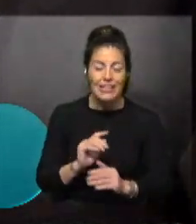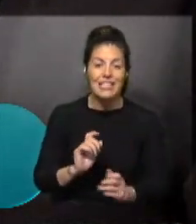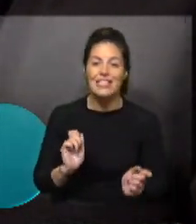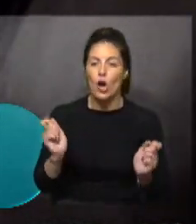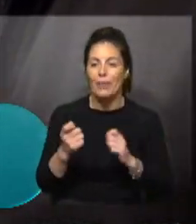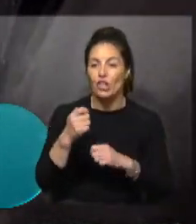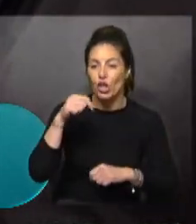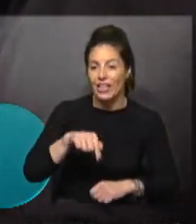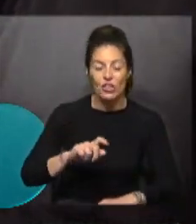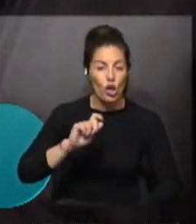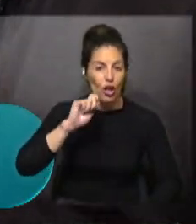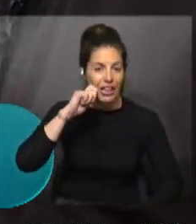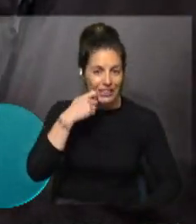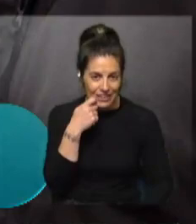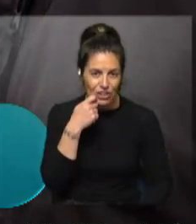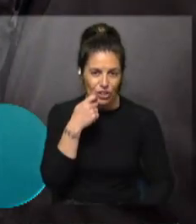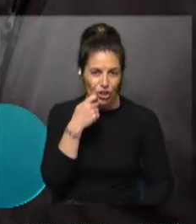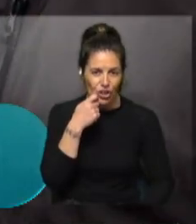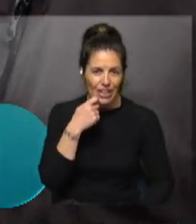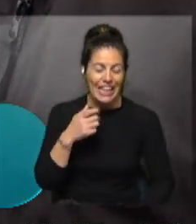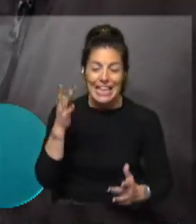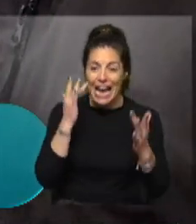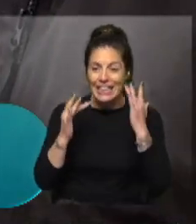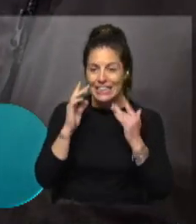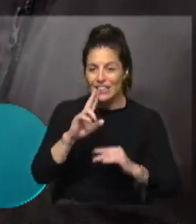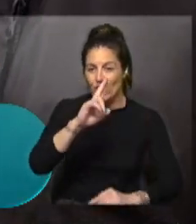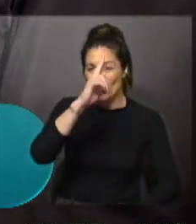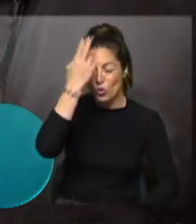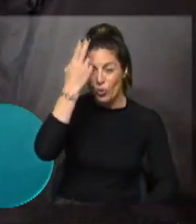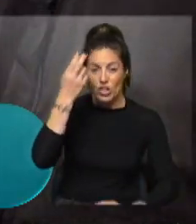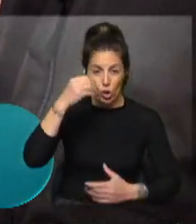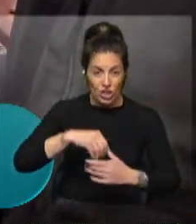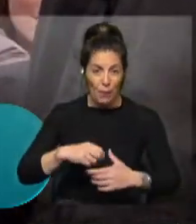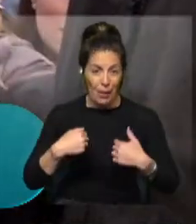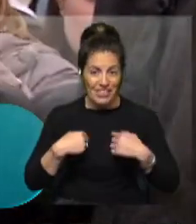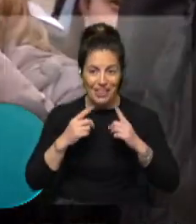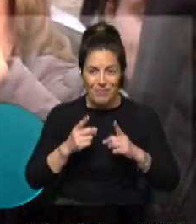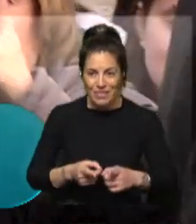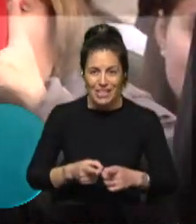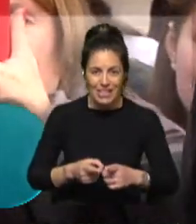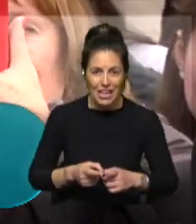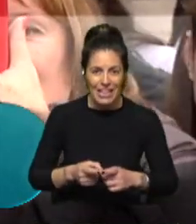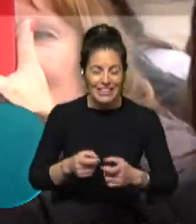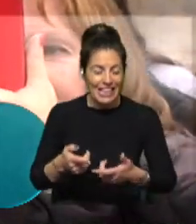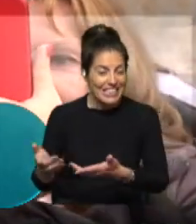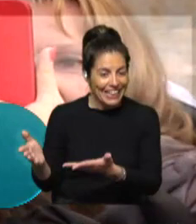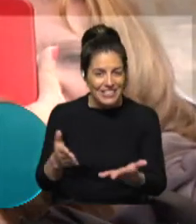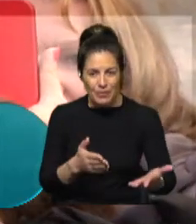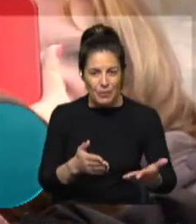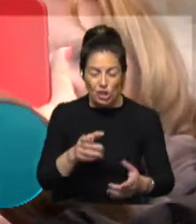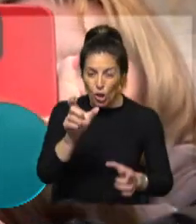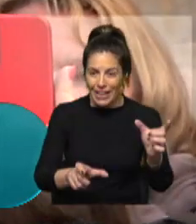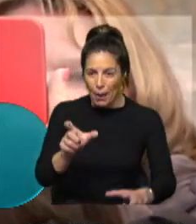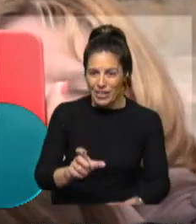que es lindo y que en cierto punto que artistas uruguayos, incluyéndome obviamente, tengan como este recibimiento del público.